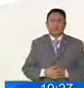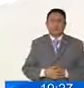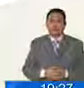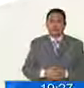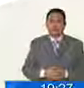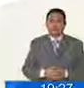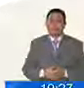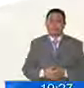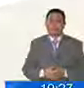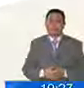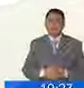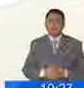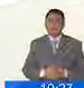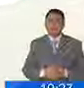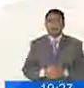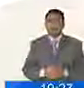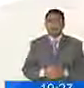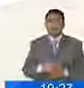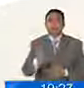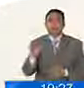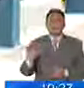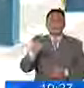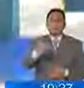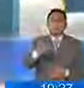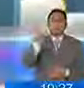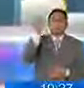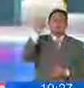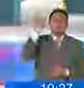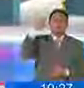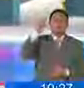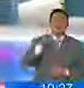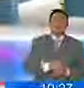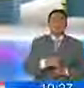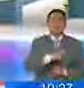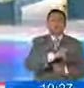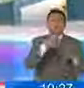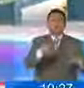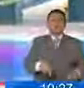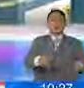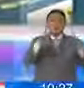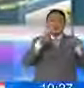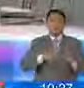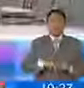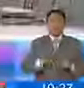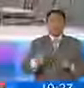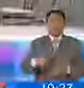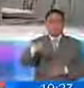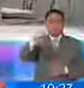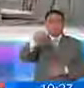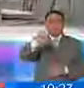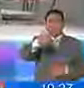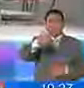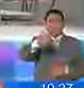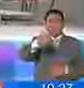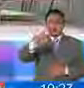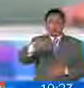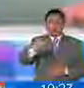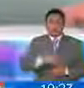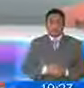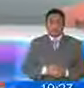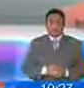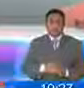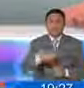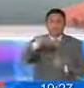Con una inversión que supera los 16 millones de dólares, el puente Los Pájaros, ubicado sobre el río Monja, sector de San Antonio de Pichincha, es